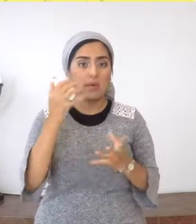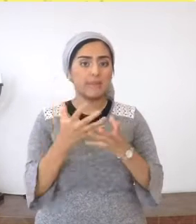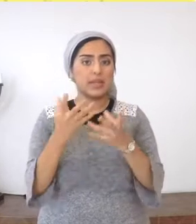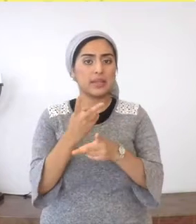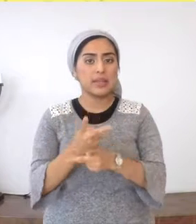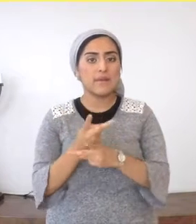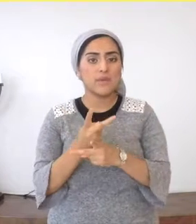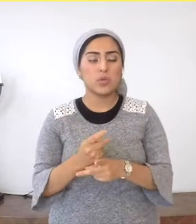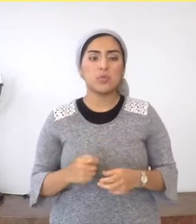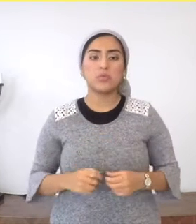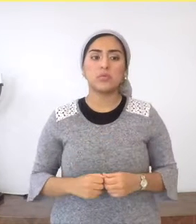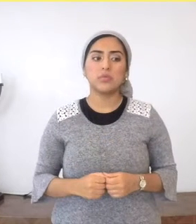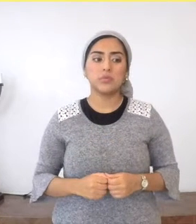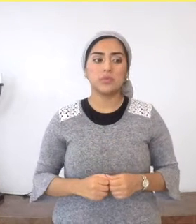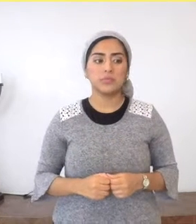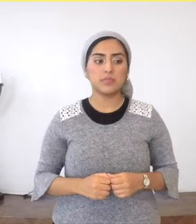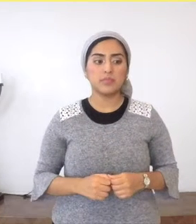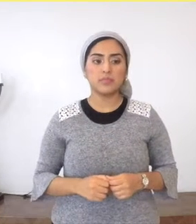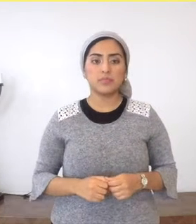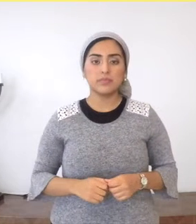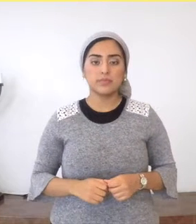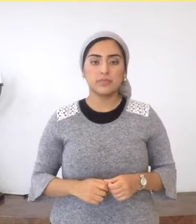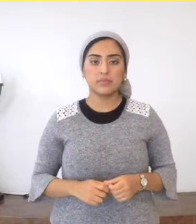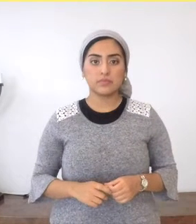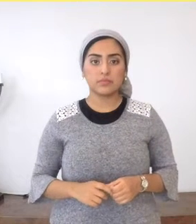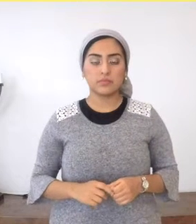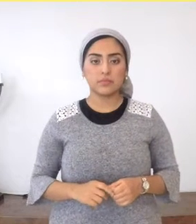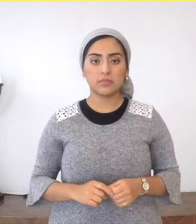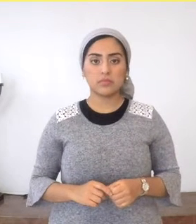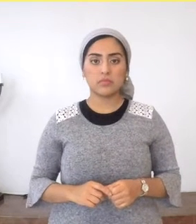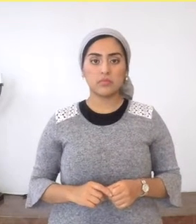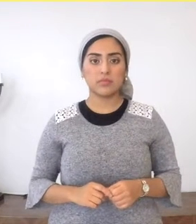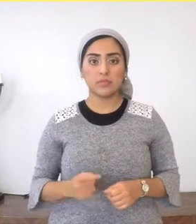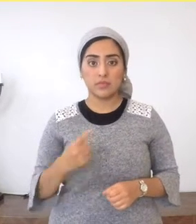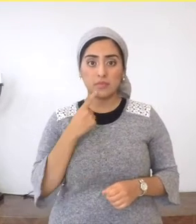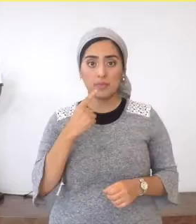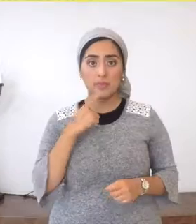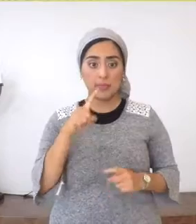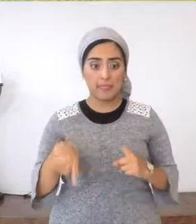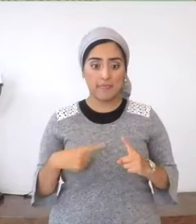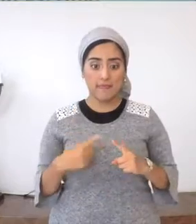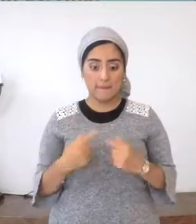Los demonios En la gente Rebelde Por eso Cuidado La sigue